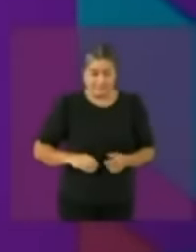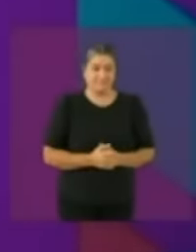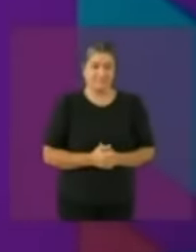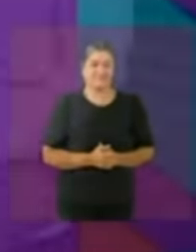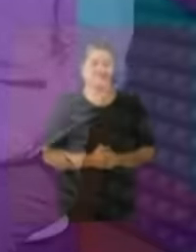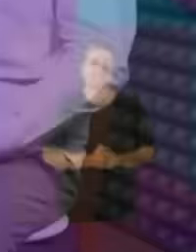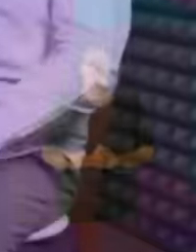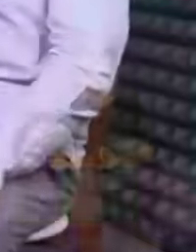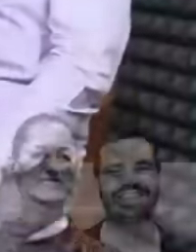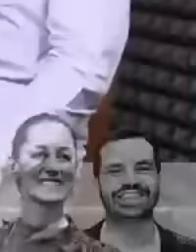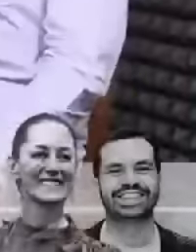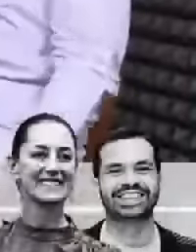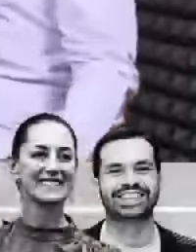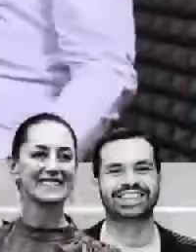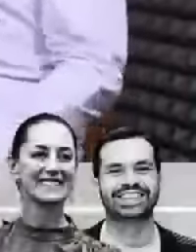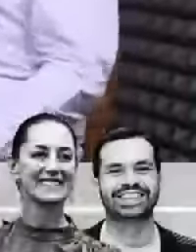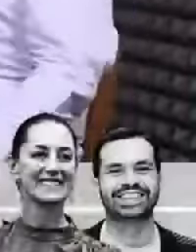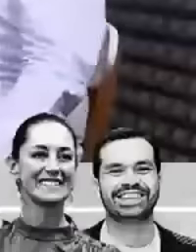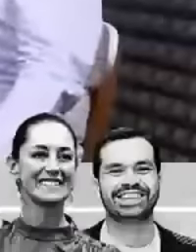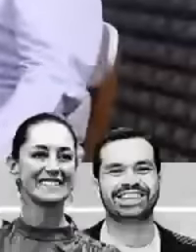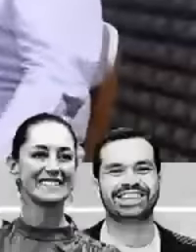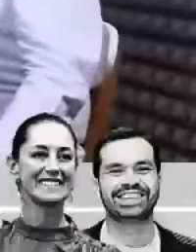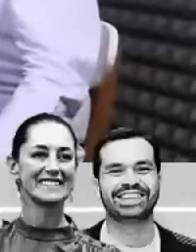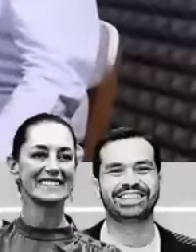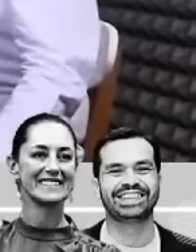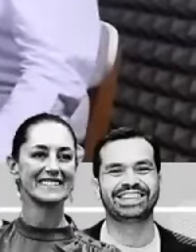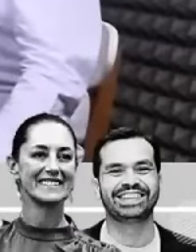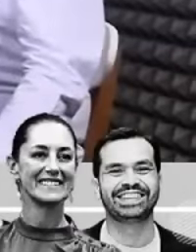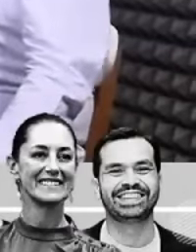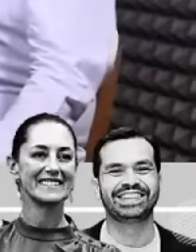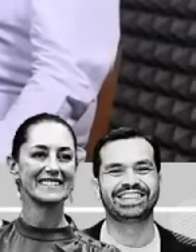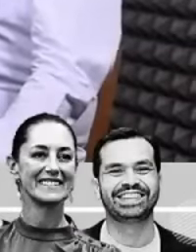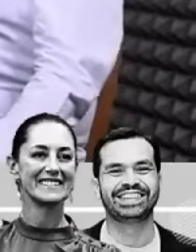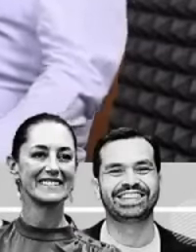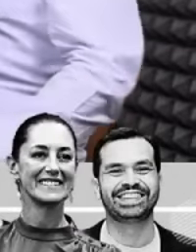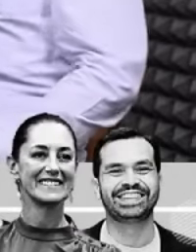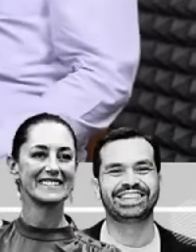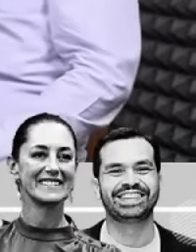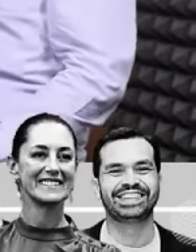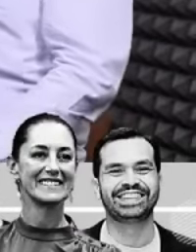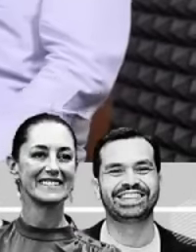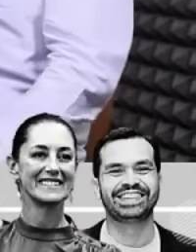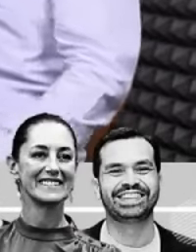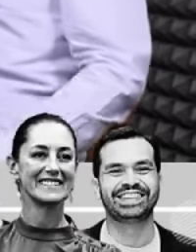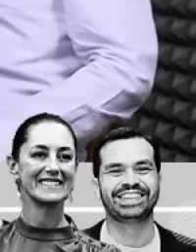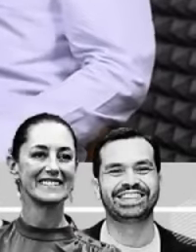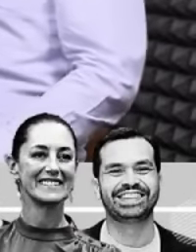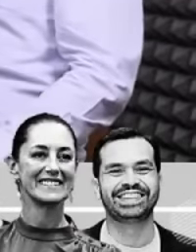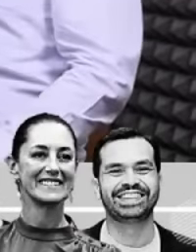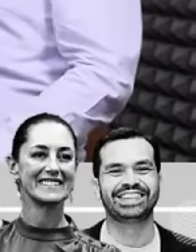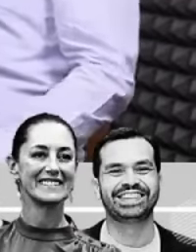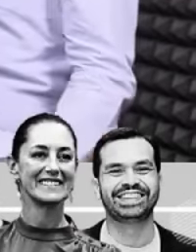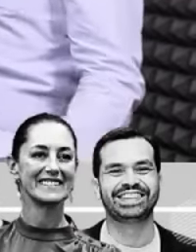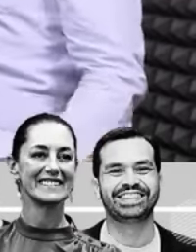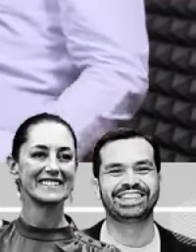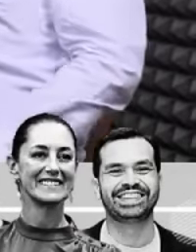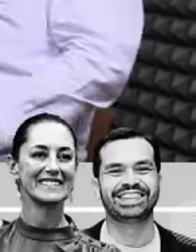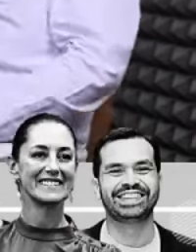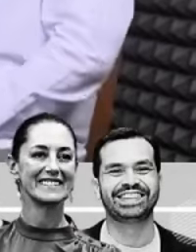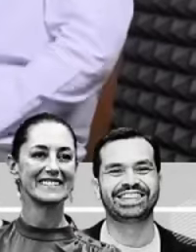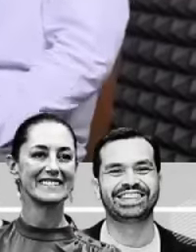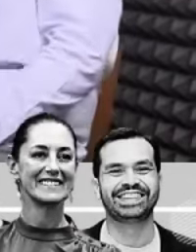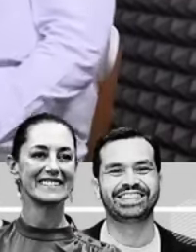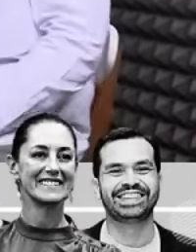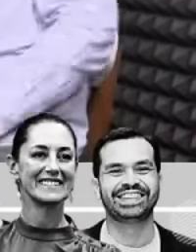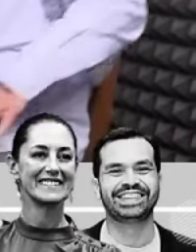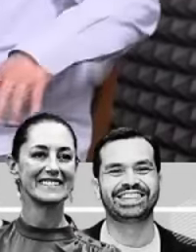se pone excesivamente nerviosa, como que voltea a ver el rollo de papel periódico, el periódico enrollado, como los perritos